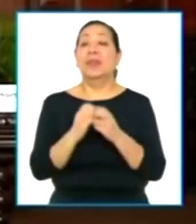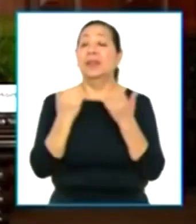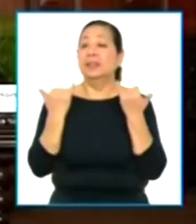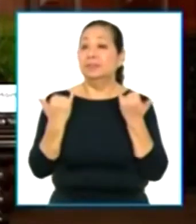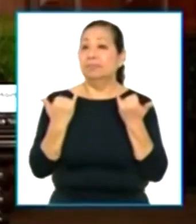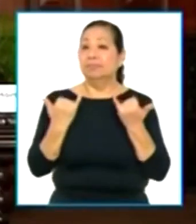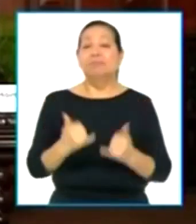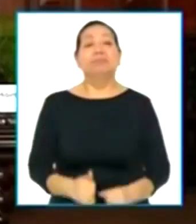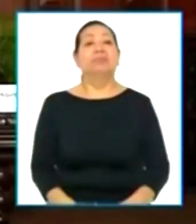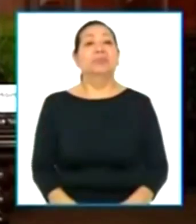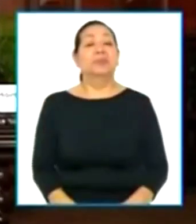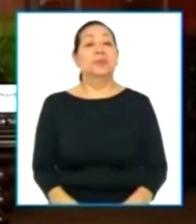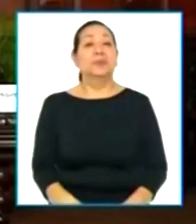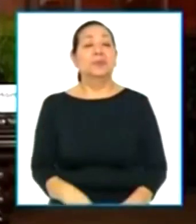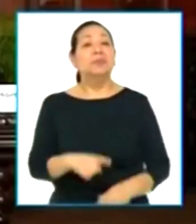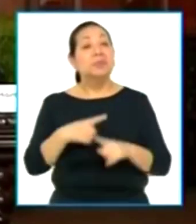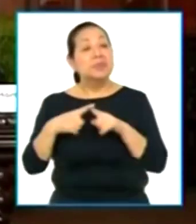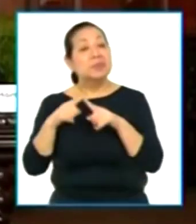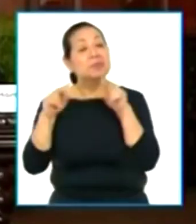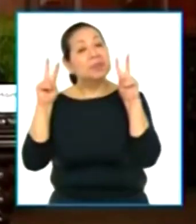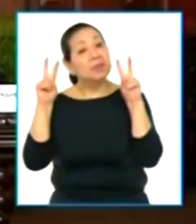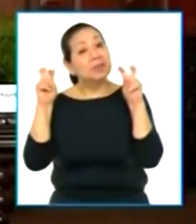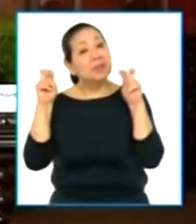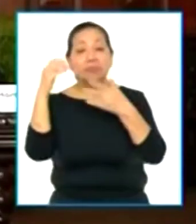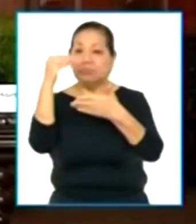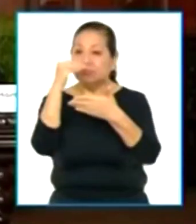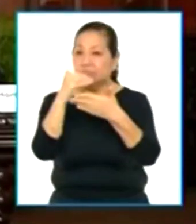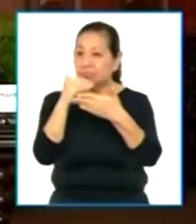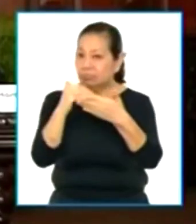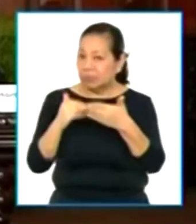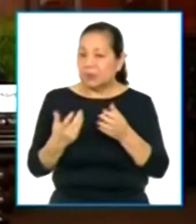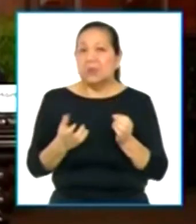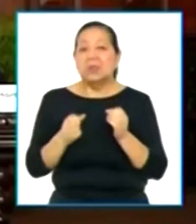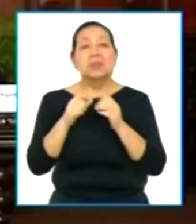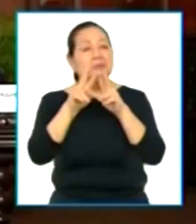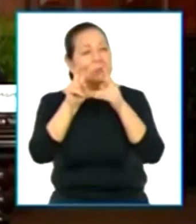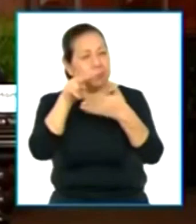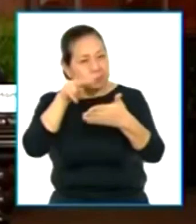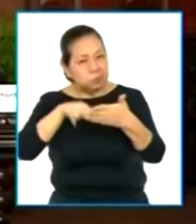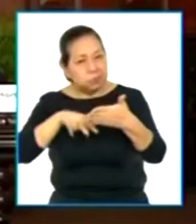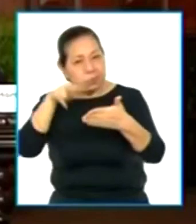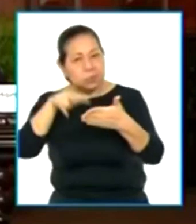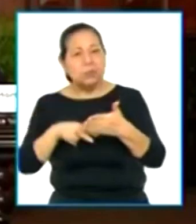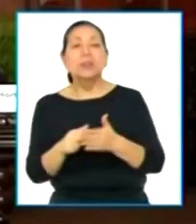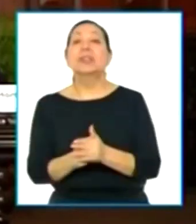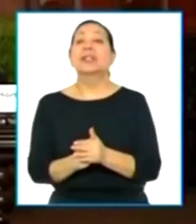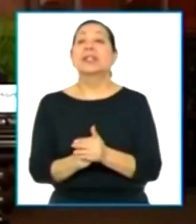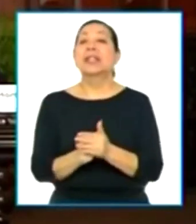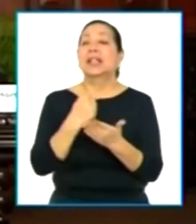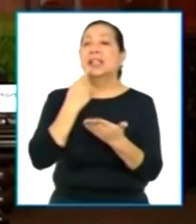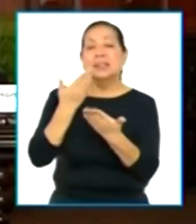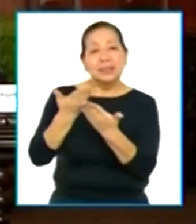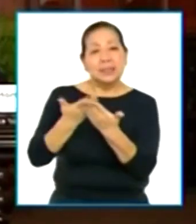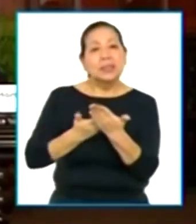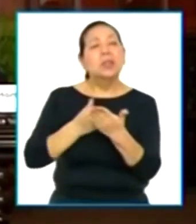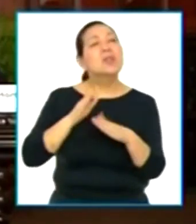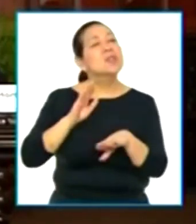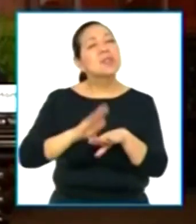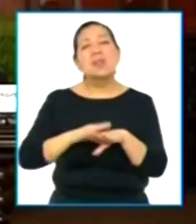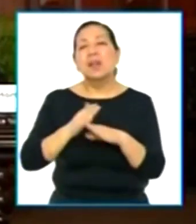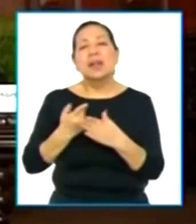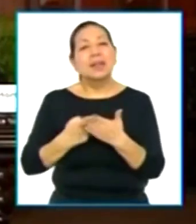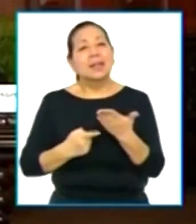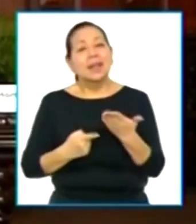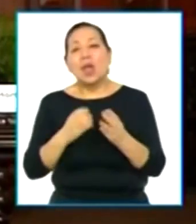El día de hoy hemos tratado diversos temas, entre ellos hemos evaluado la autógrafa sobre